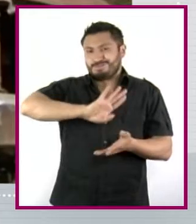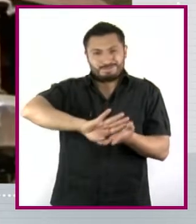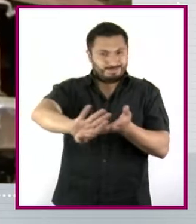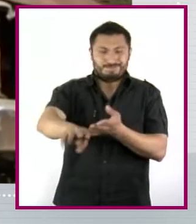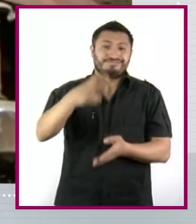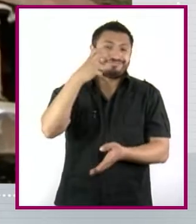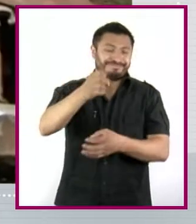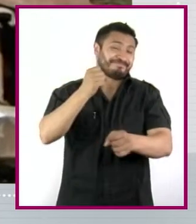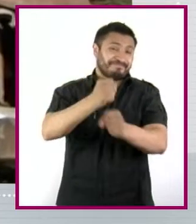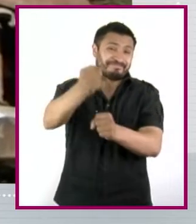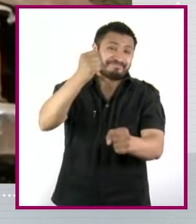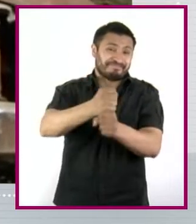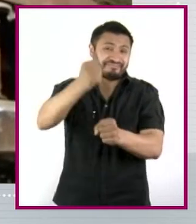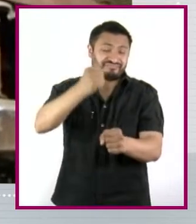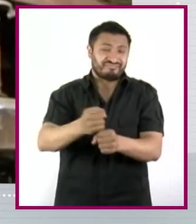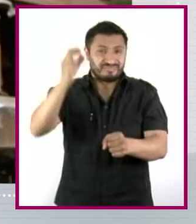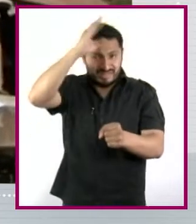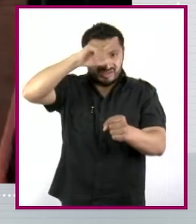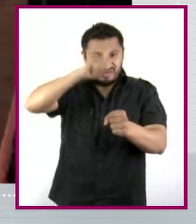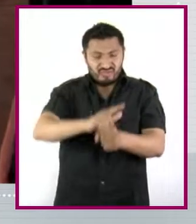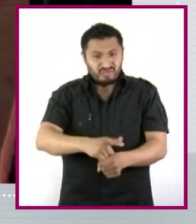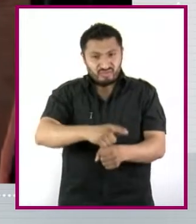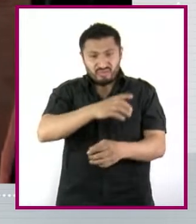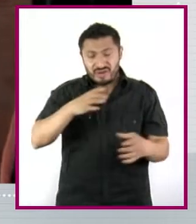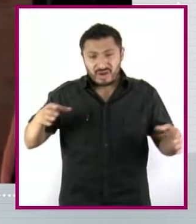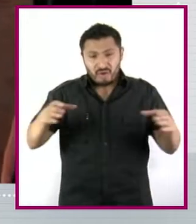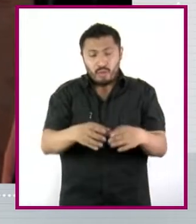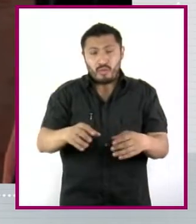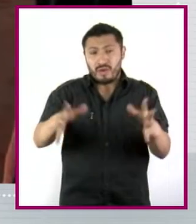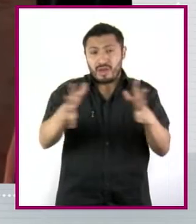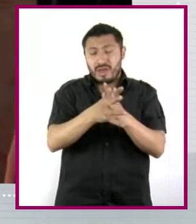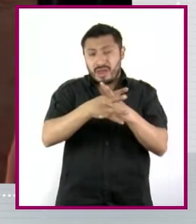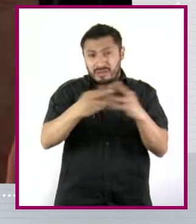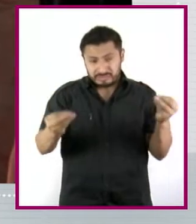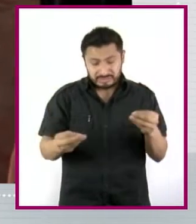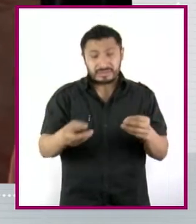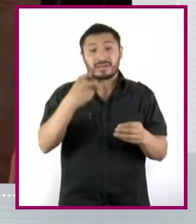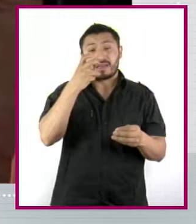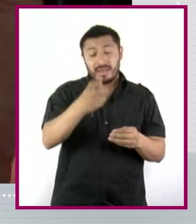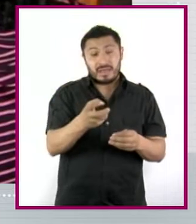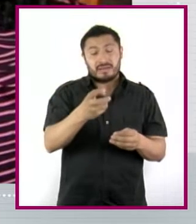genera destrucción de la identidad de las comunidades, y son precisamente las mujeres